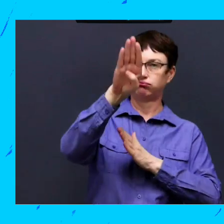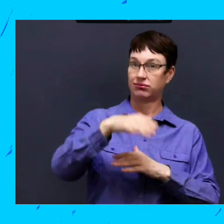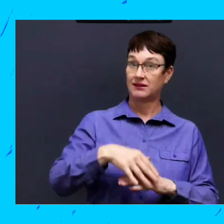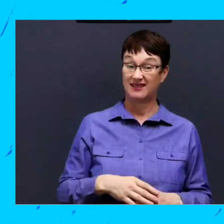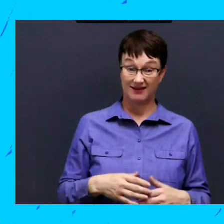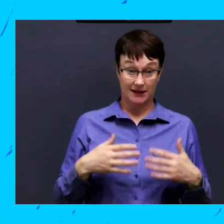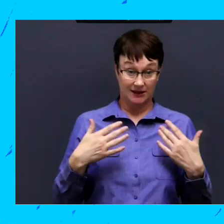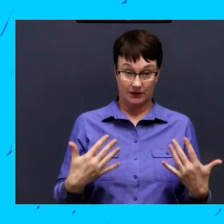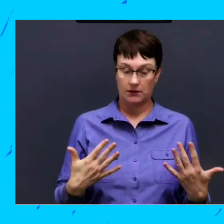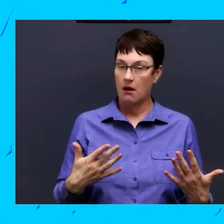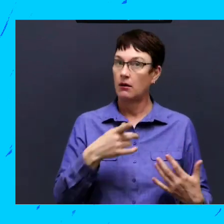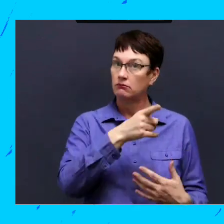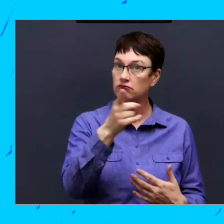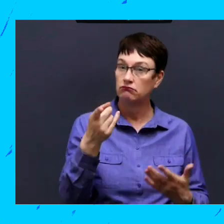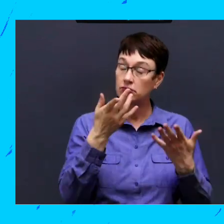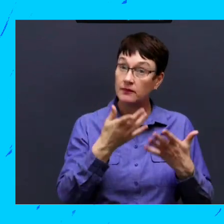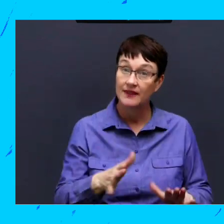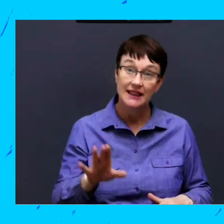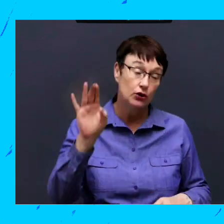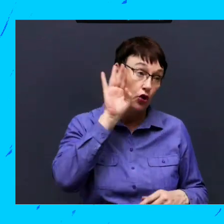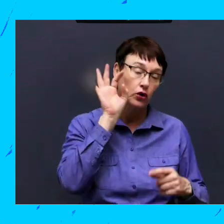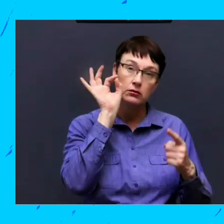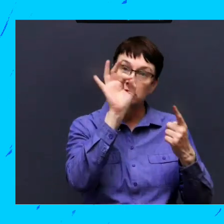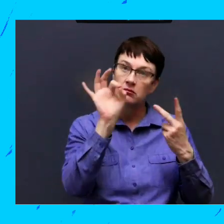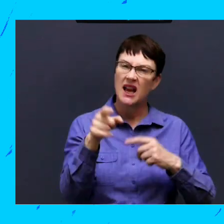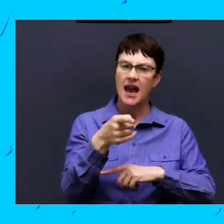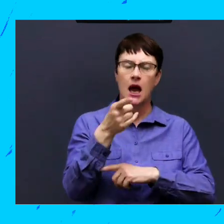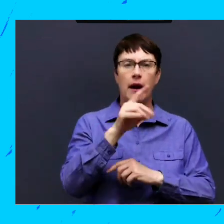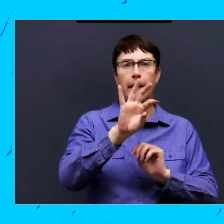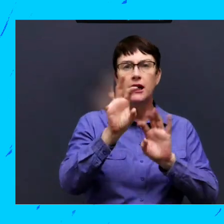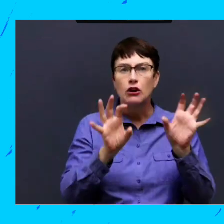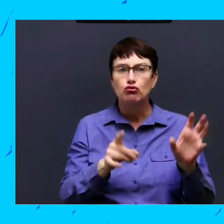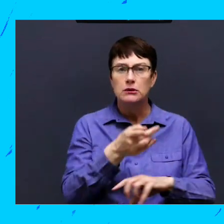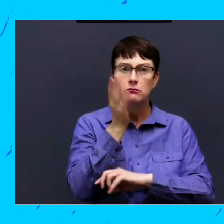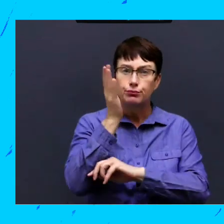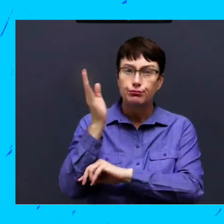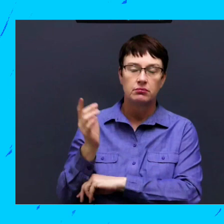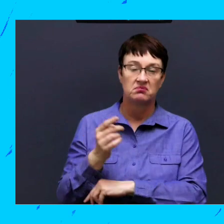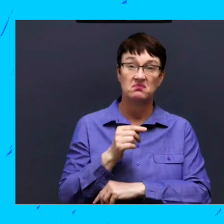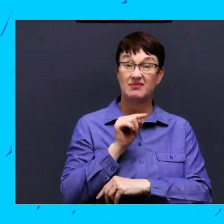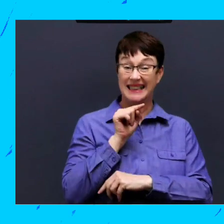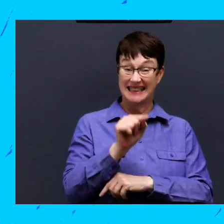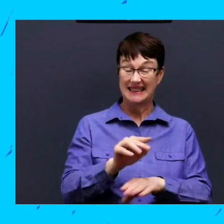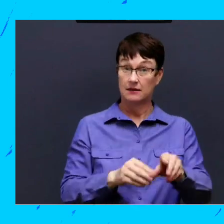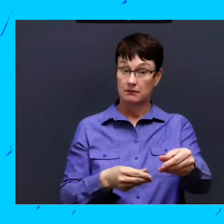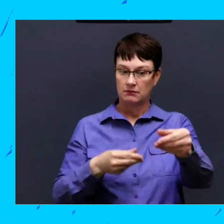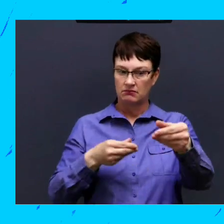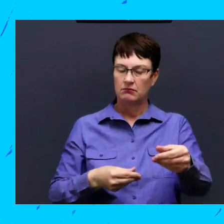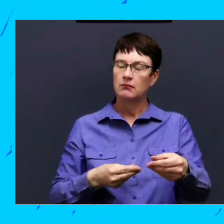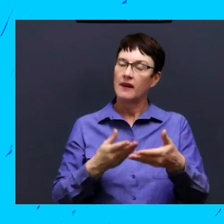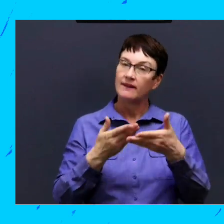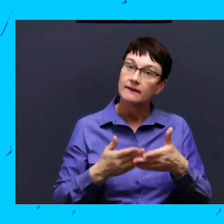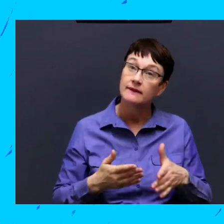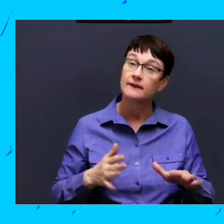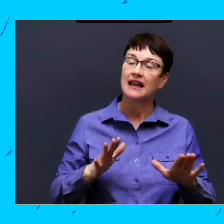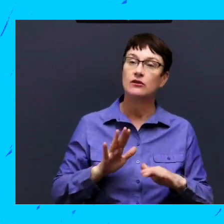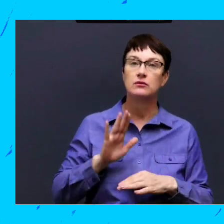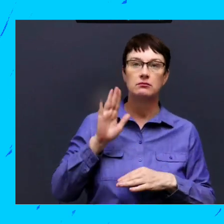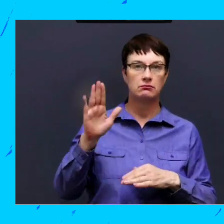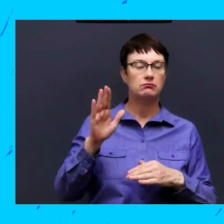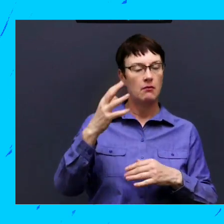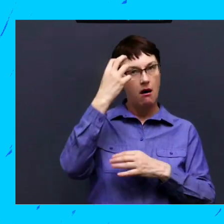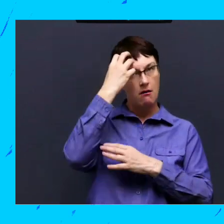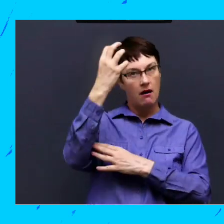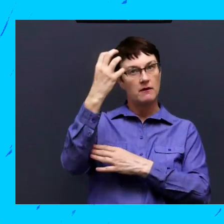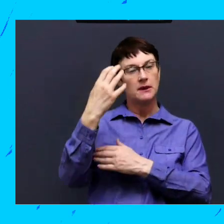Escuchamos hoy a varios países que nos dan un poco de luz sobre cómo los principios han realmente mejorado las iniciativas